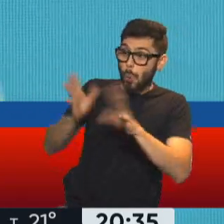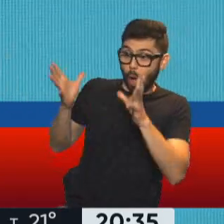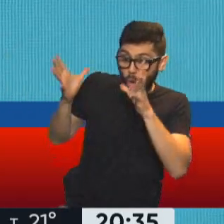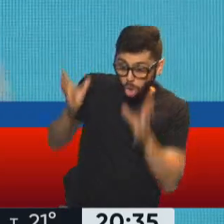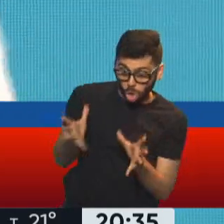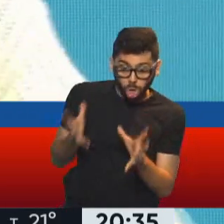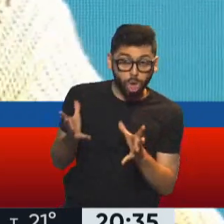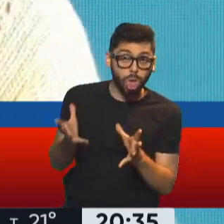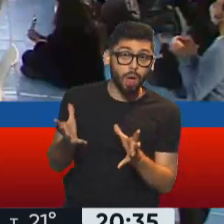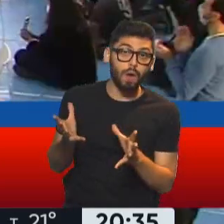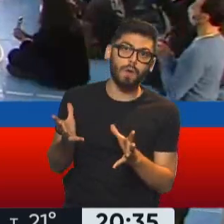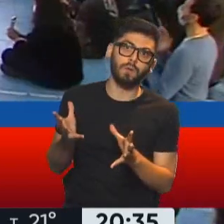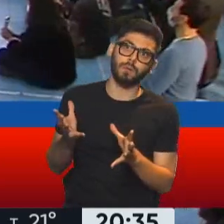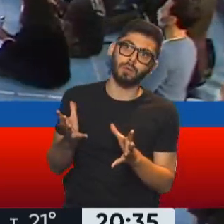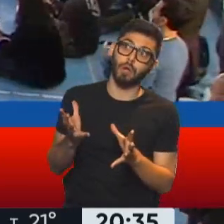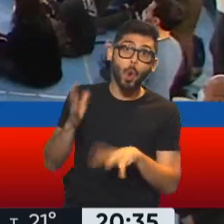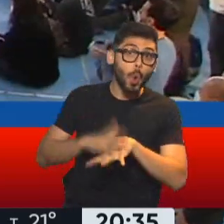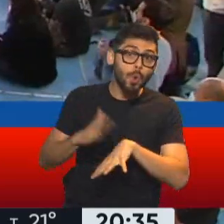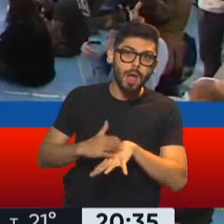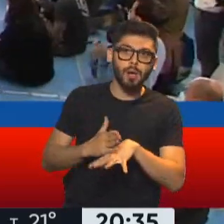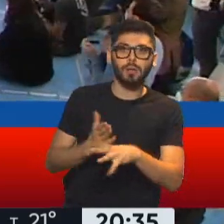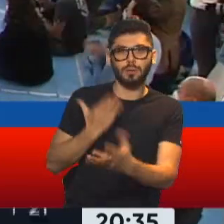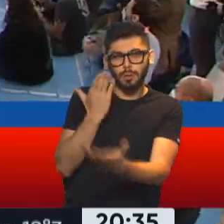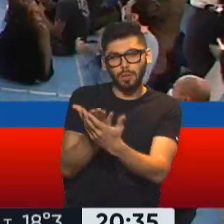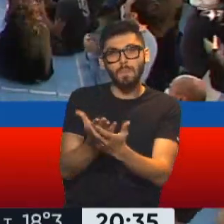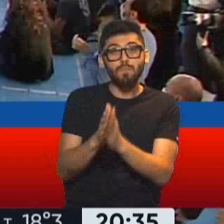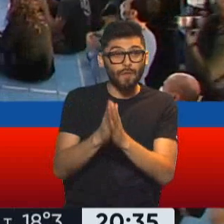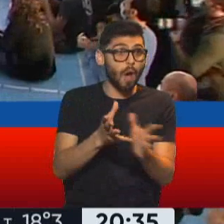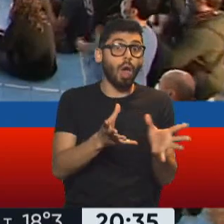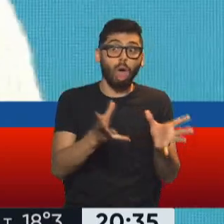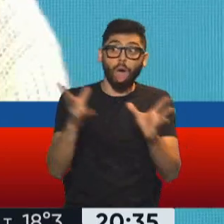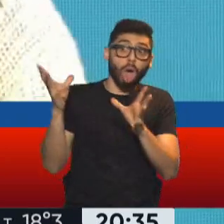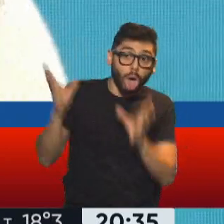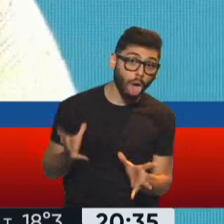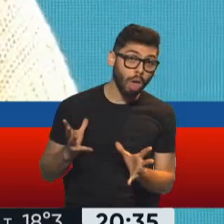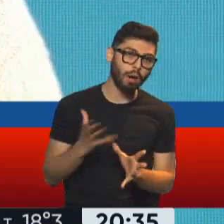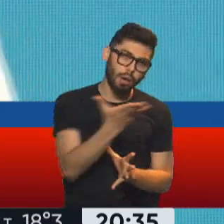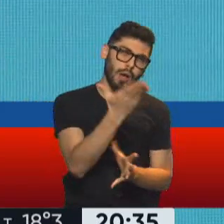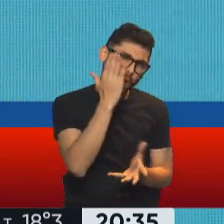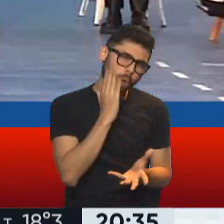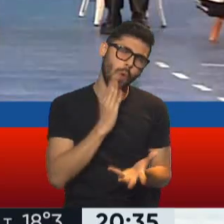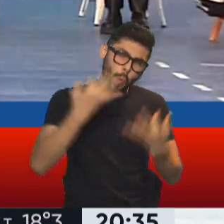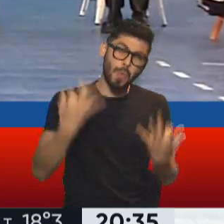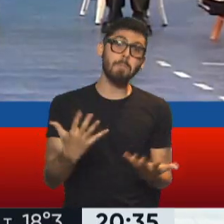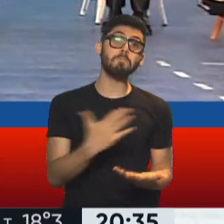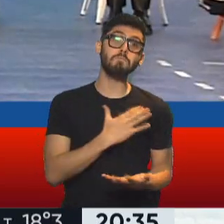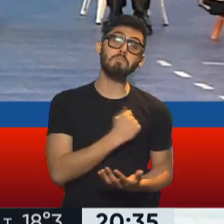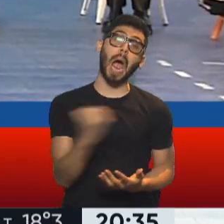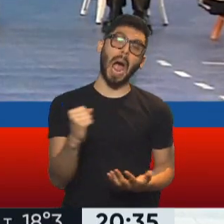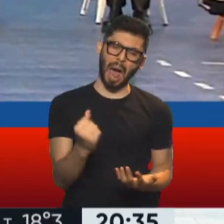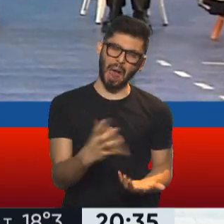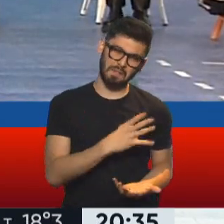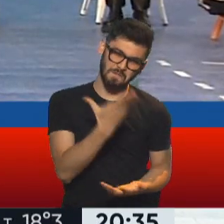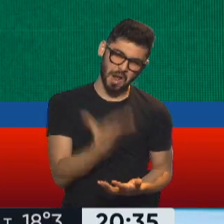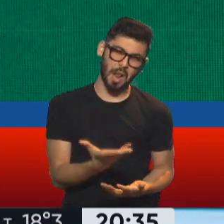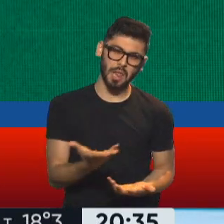muerto, por favor, les pido un poco más de humildad, de solidaridad y de patriotismo. Muchas